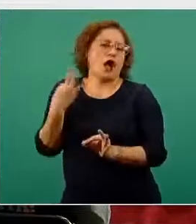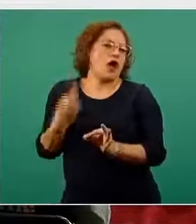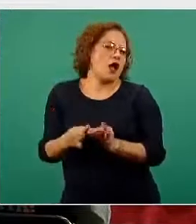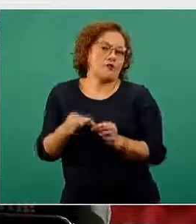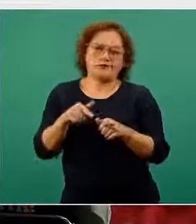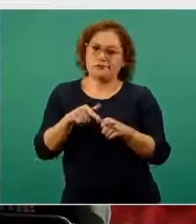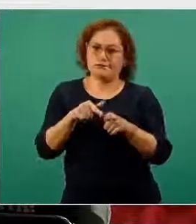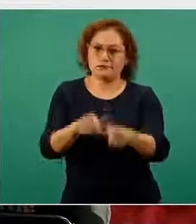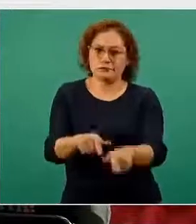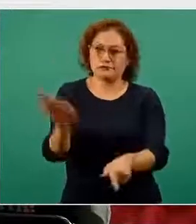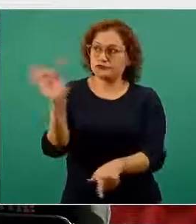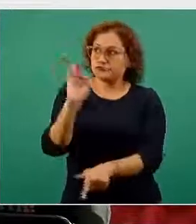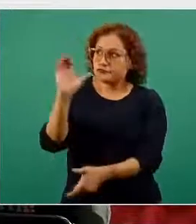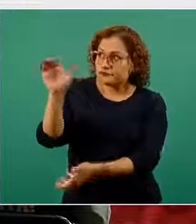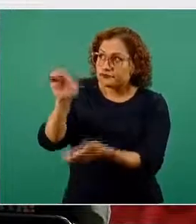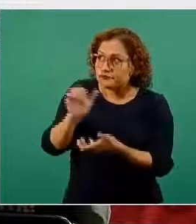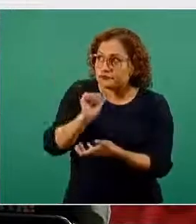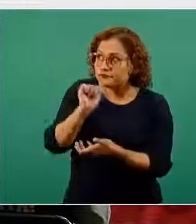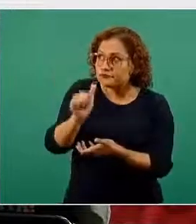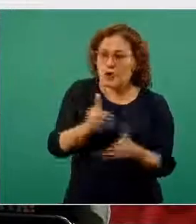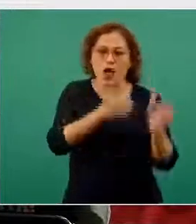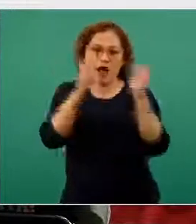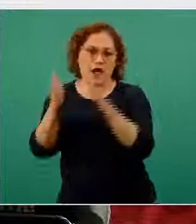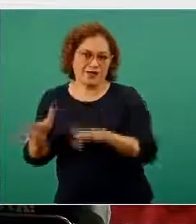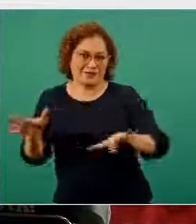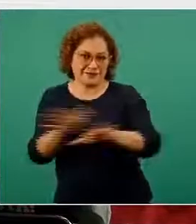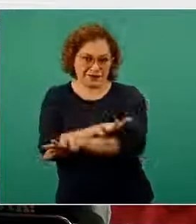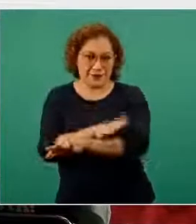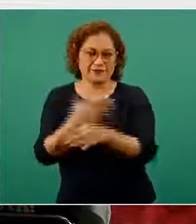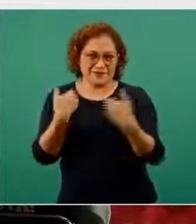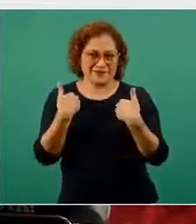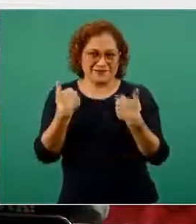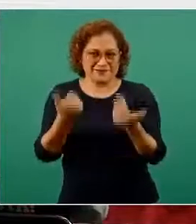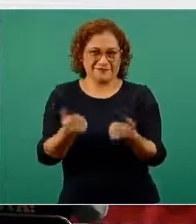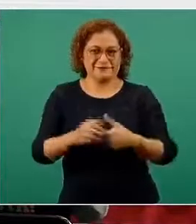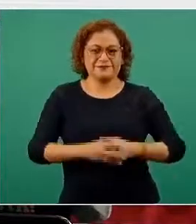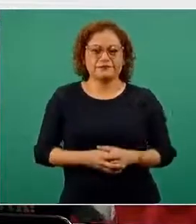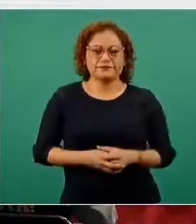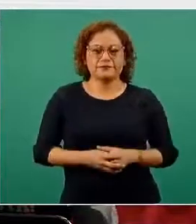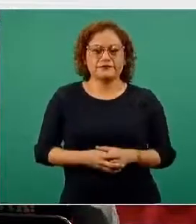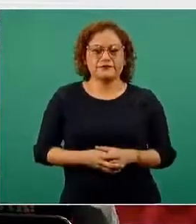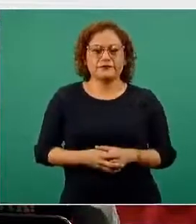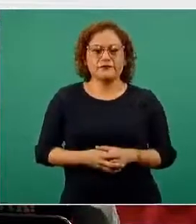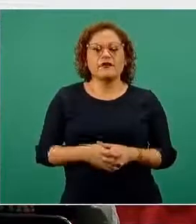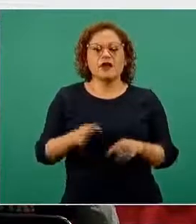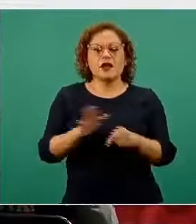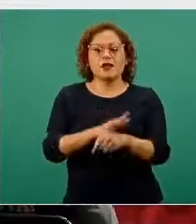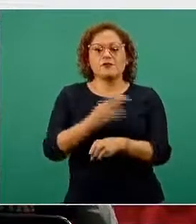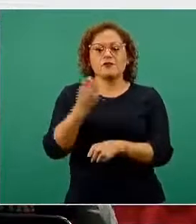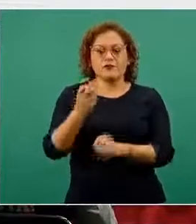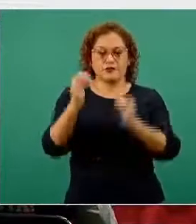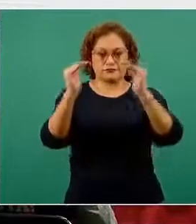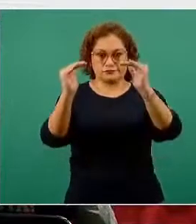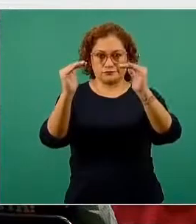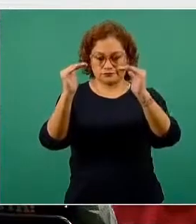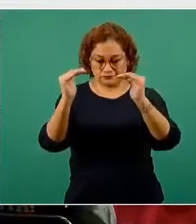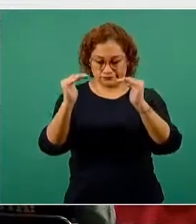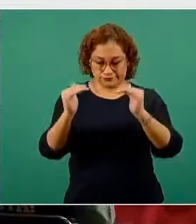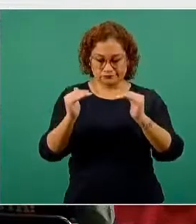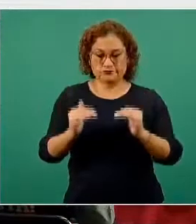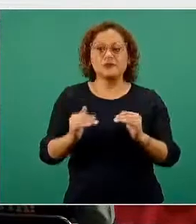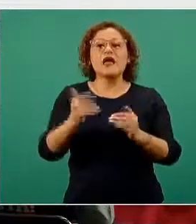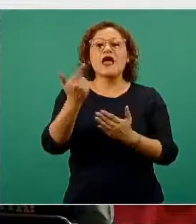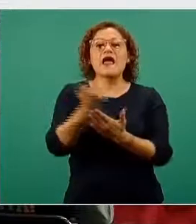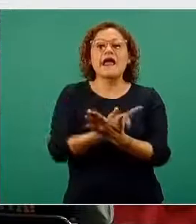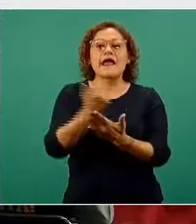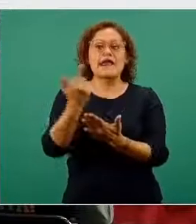semáforo, utilizamos un criterio que es cómo utilizar la vacuna de acuerdo a la población necesaria a